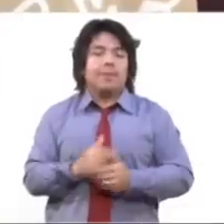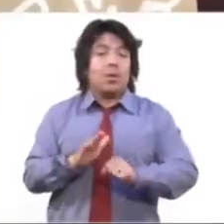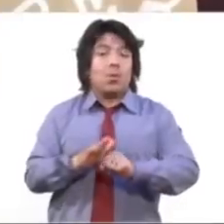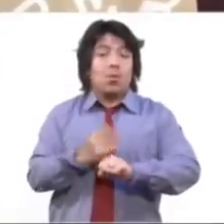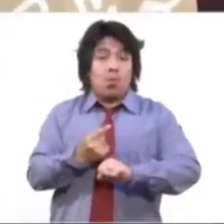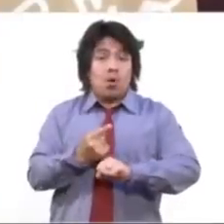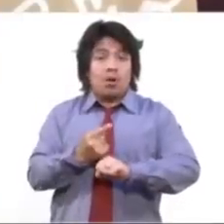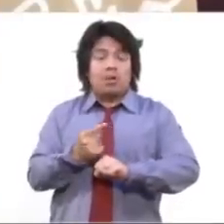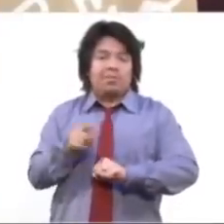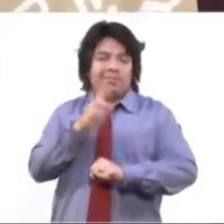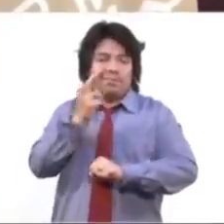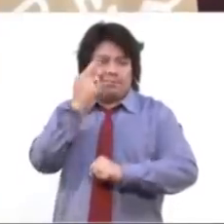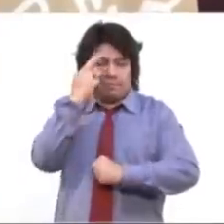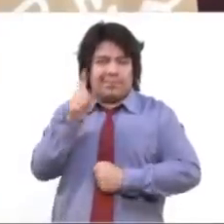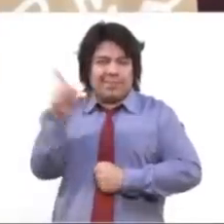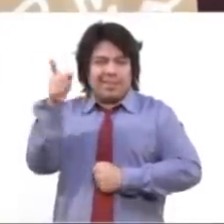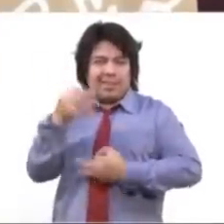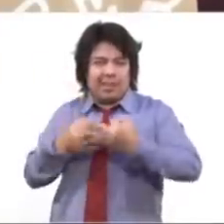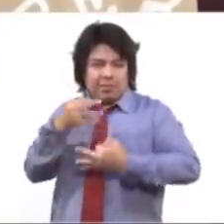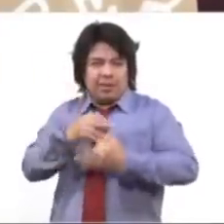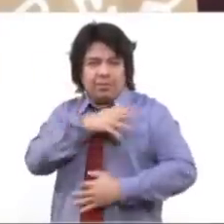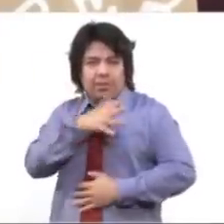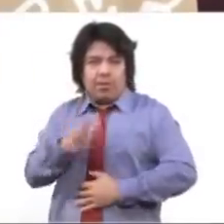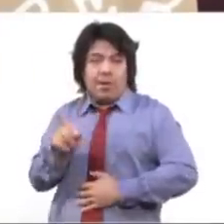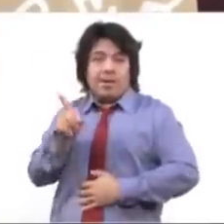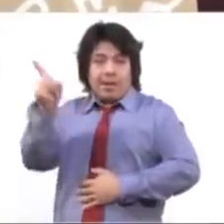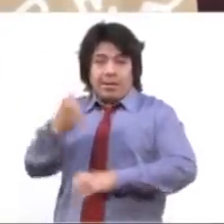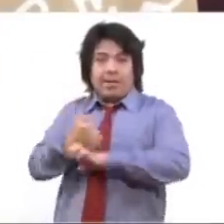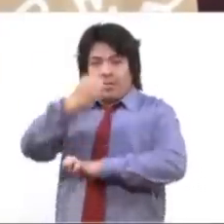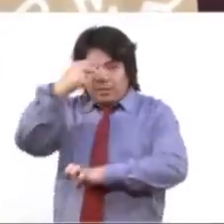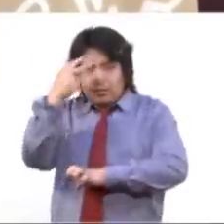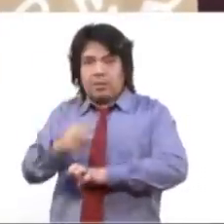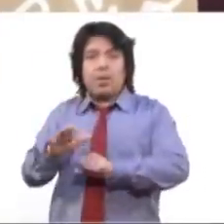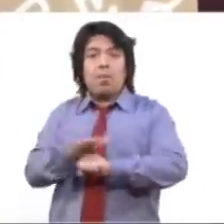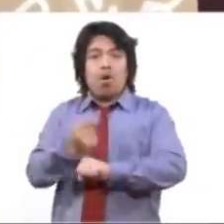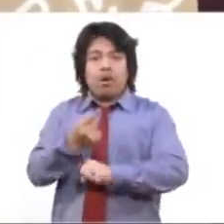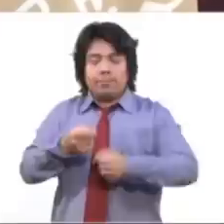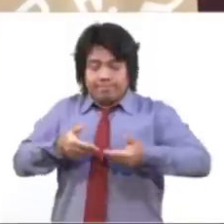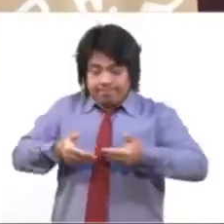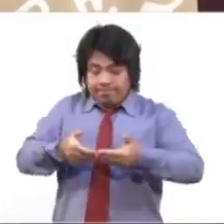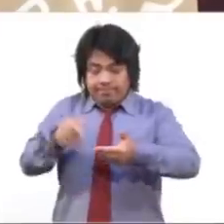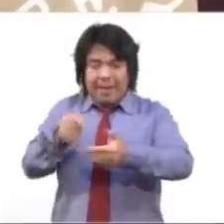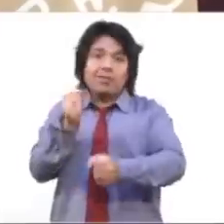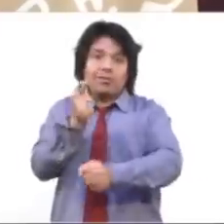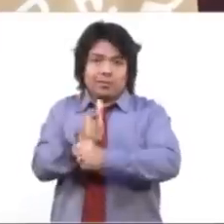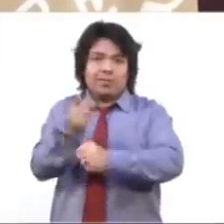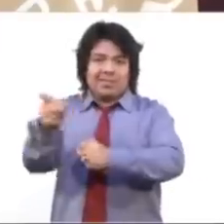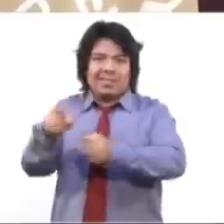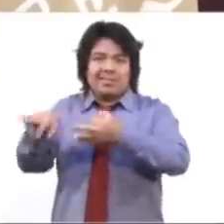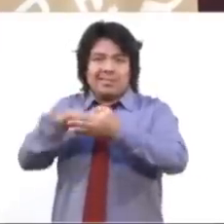porque el caso lo estaba llevando la Fiscalía General de Justicia del Estado de México, porque ella fue encontrada sin vida en el Estado de